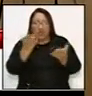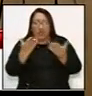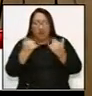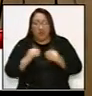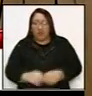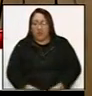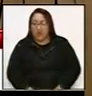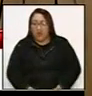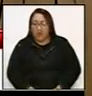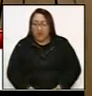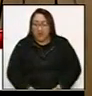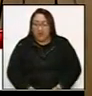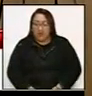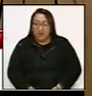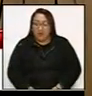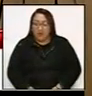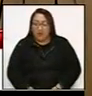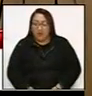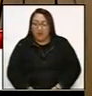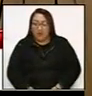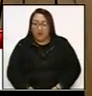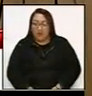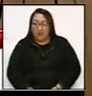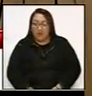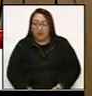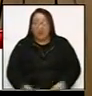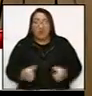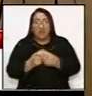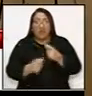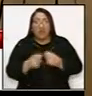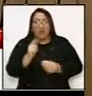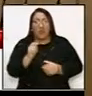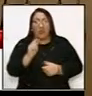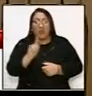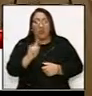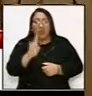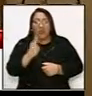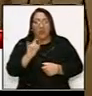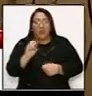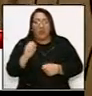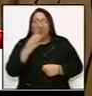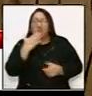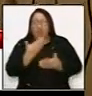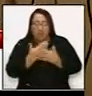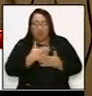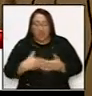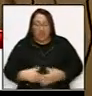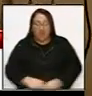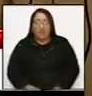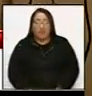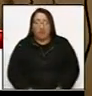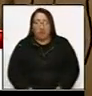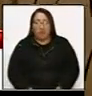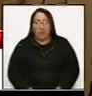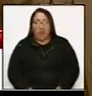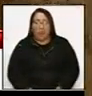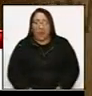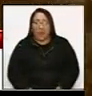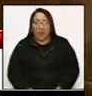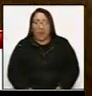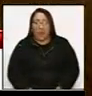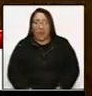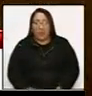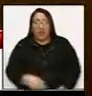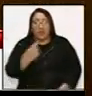información, señor. Gracias. Señor Turbino. Sí, muchas gracias, señor presidente. Señor presidente, yo